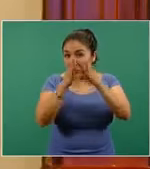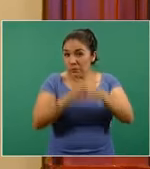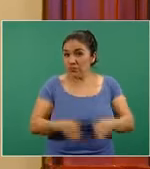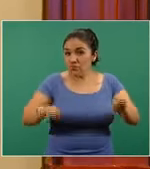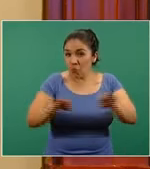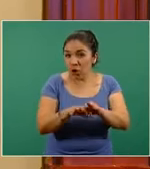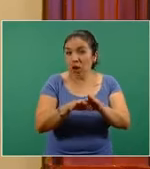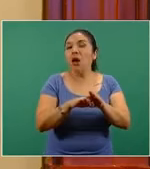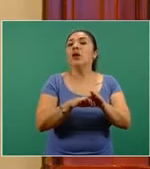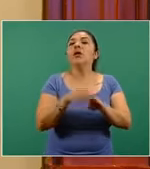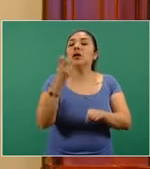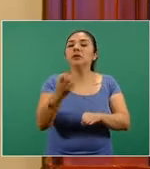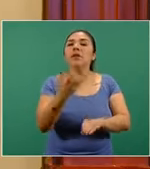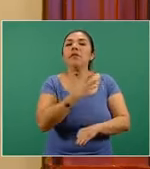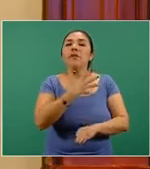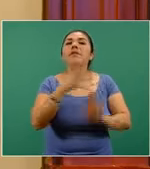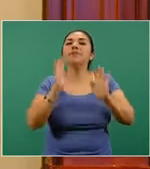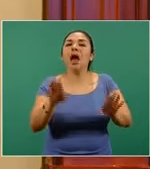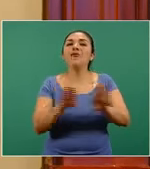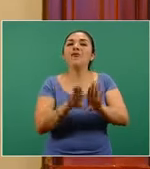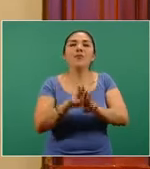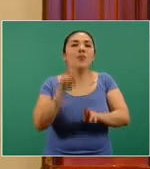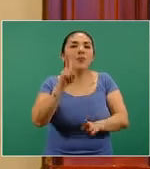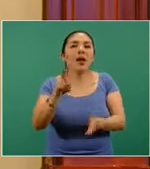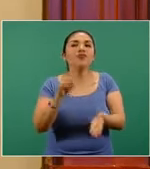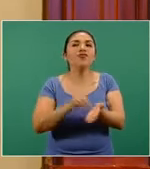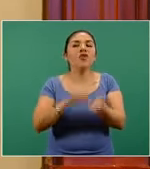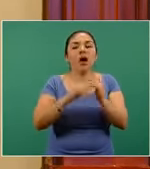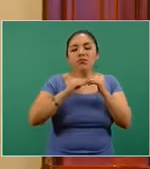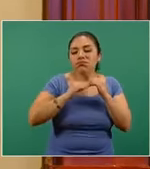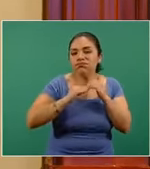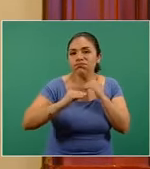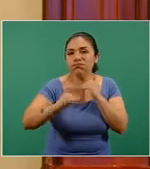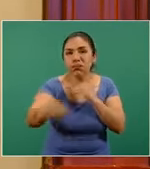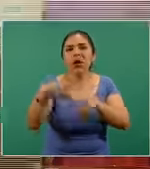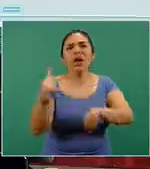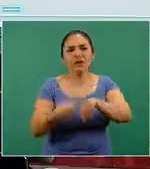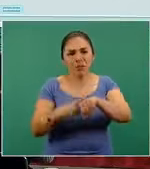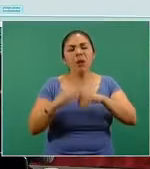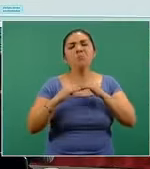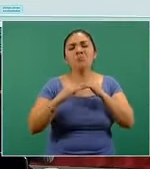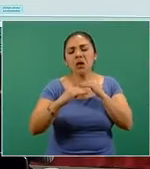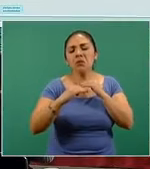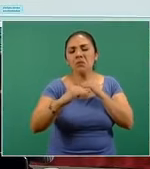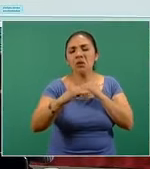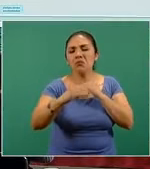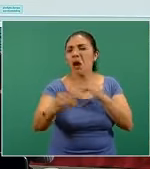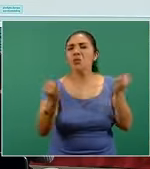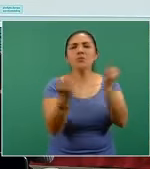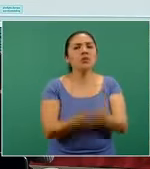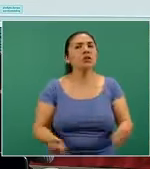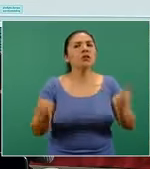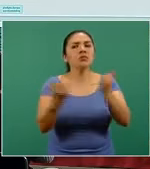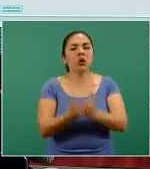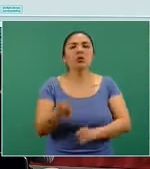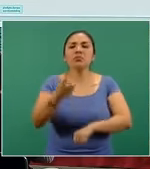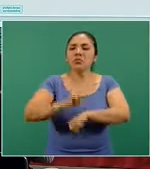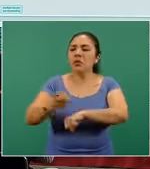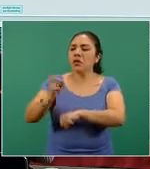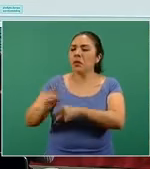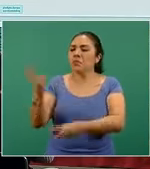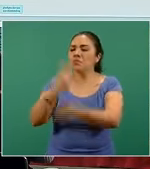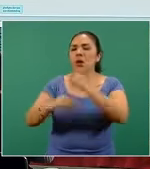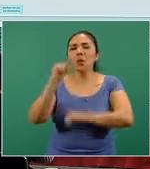importante, si no tenemos ya ese motor activo basal de la epidemia que todos los días nos puede estar dando una cantidad de